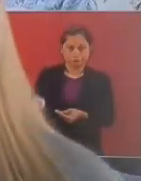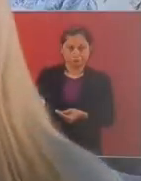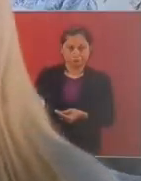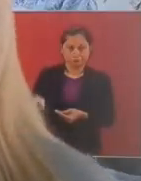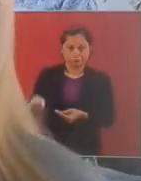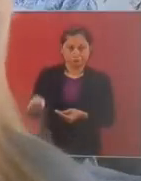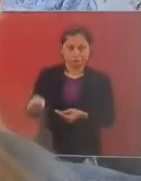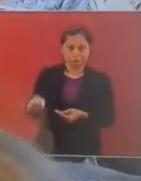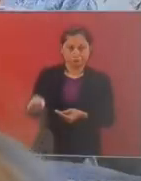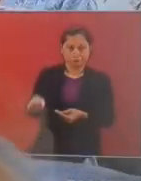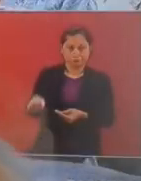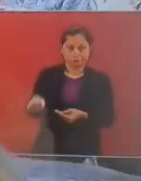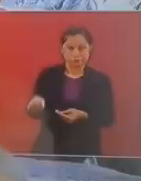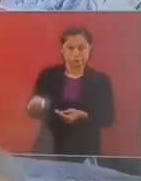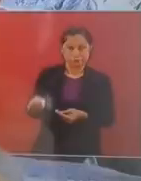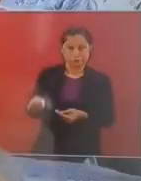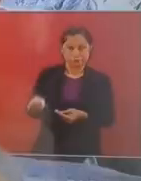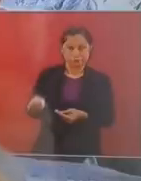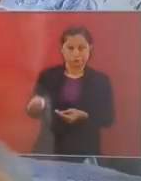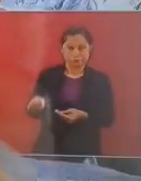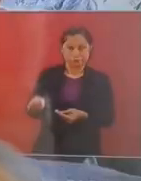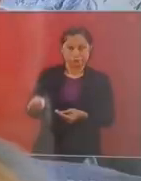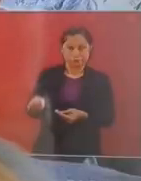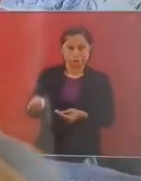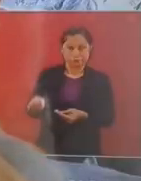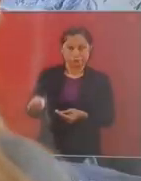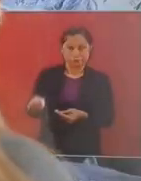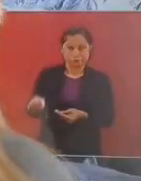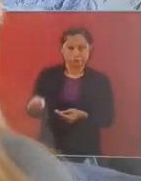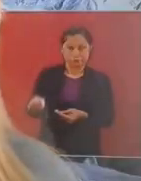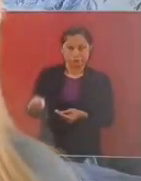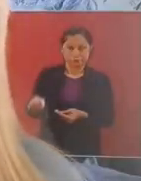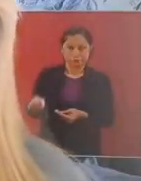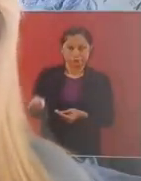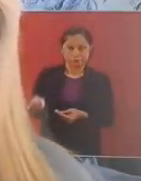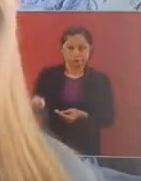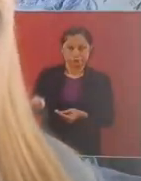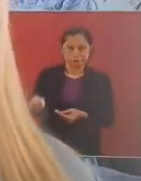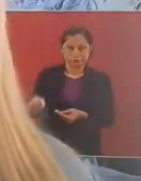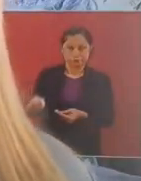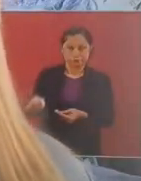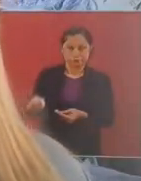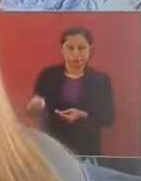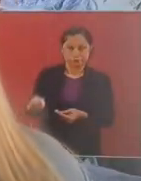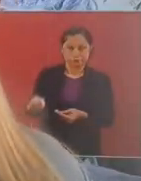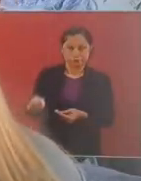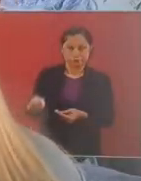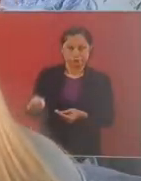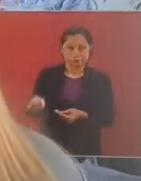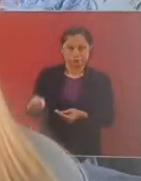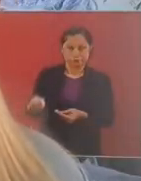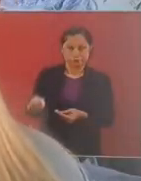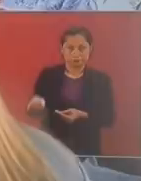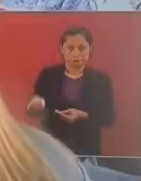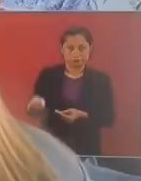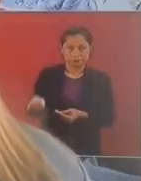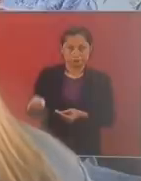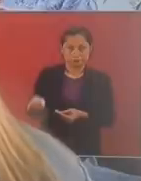dar a personas en extrema pobreza y básicamente indígenas, familia, porque